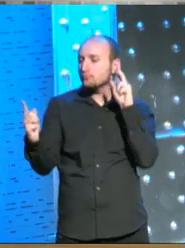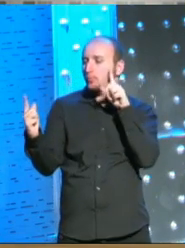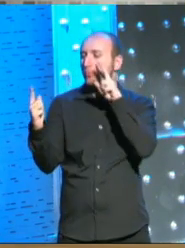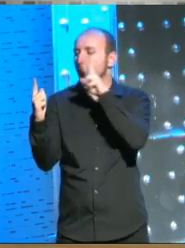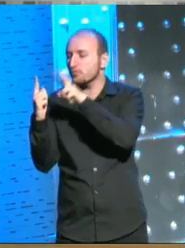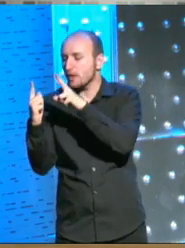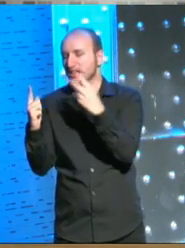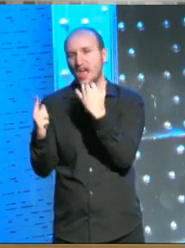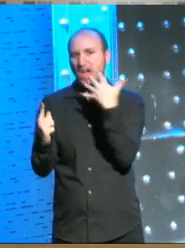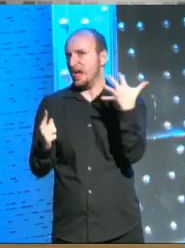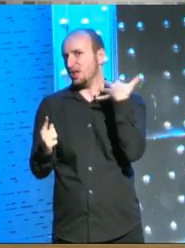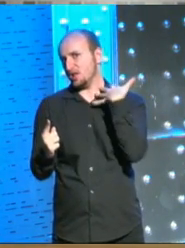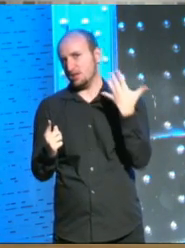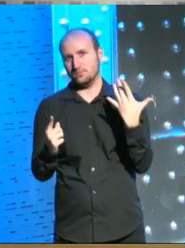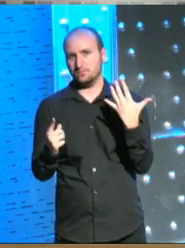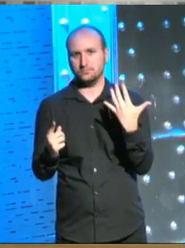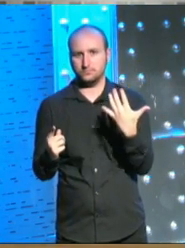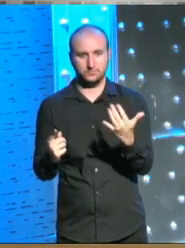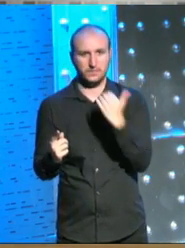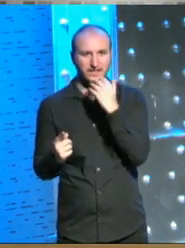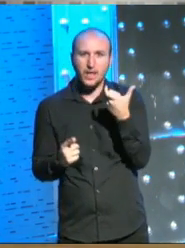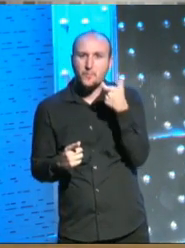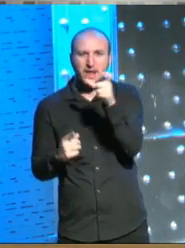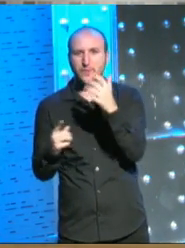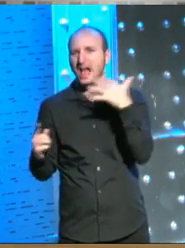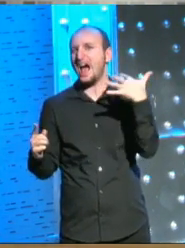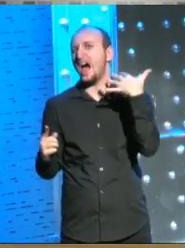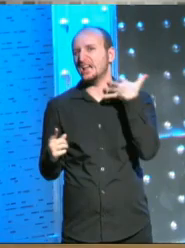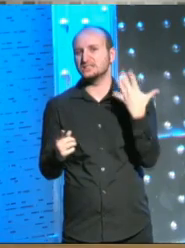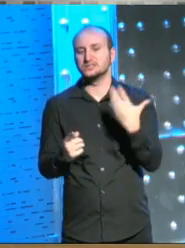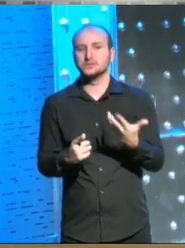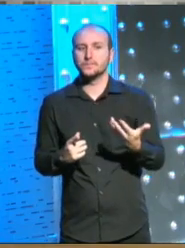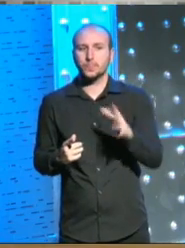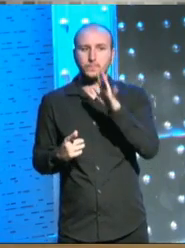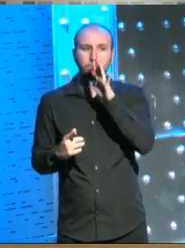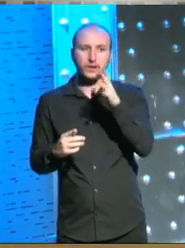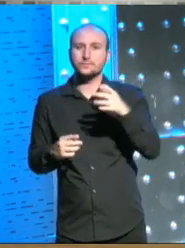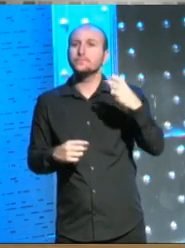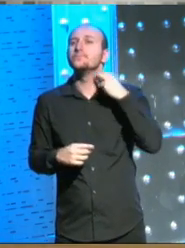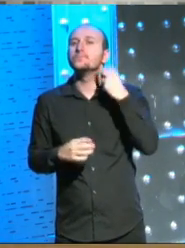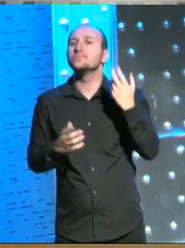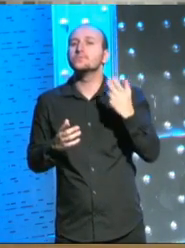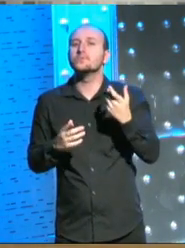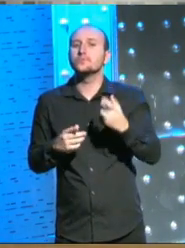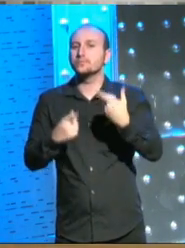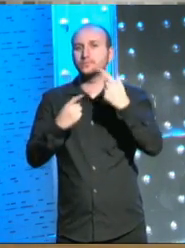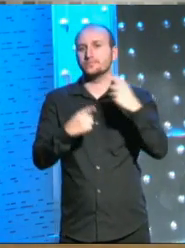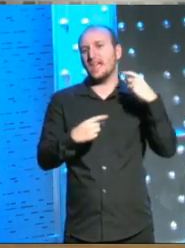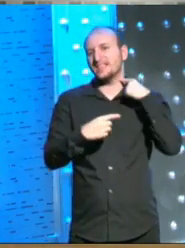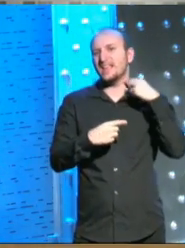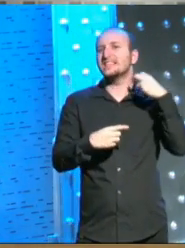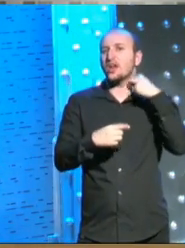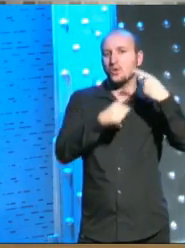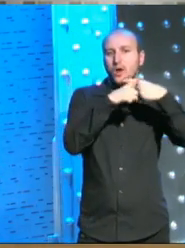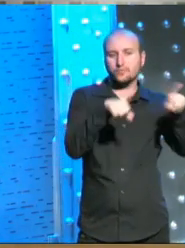es muy repugnante, pues es un animal realmente, la palabra es repugnante, ¿no? Y hay toda la mitología del vampiro. No les voy a hablar de Drácula, ¿no? Aunque